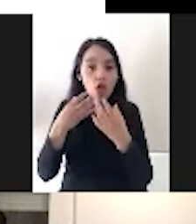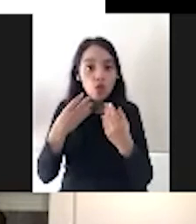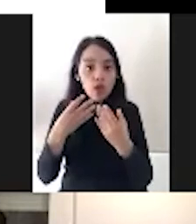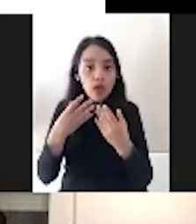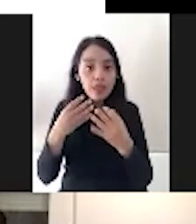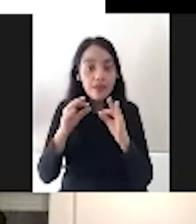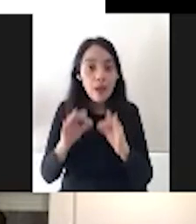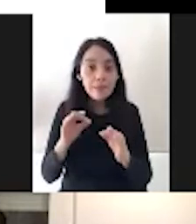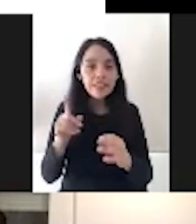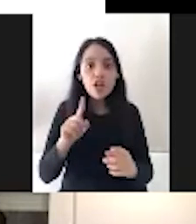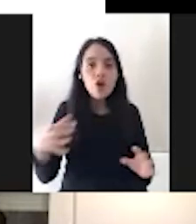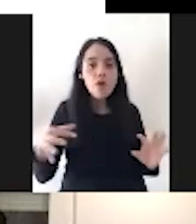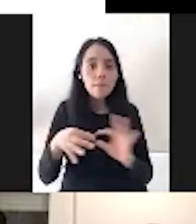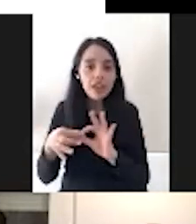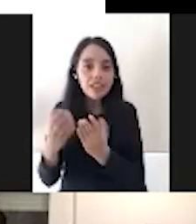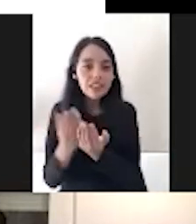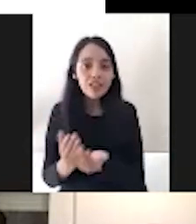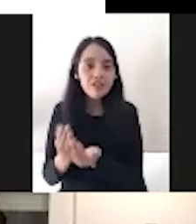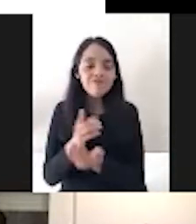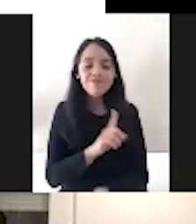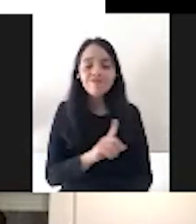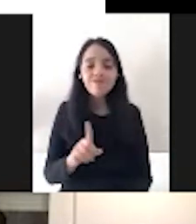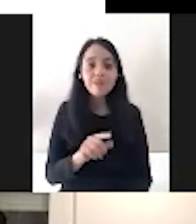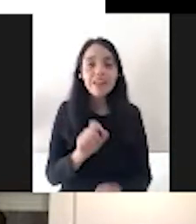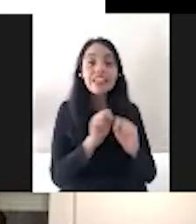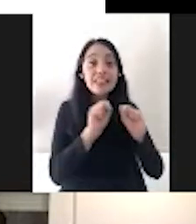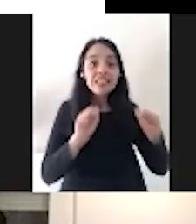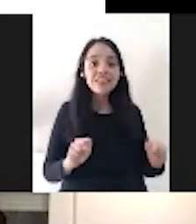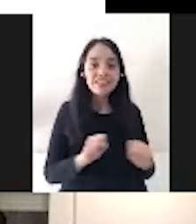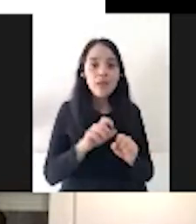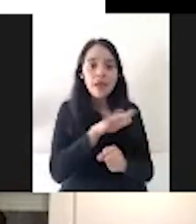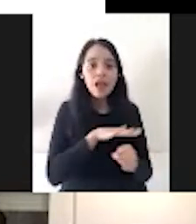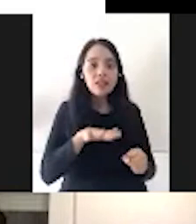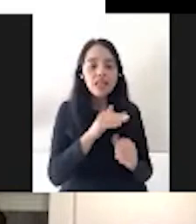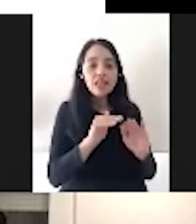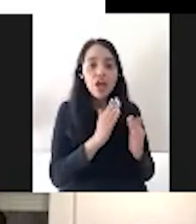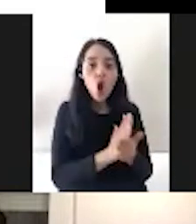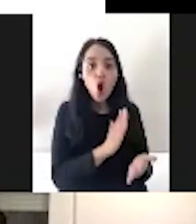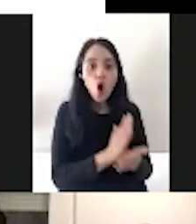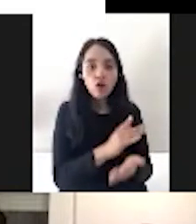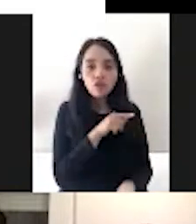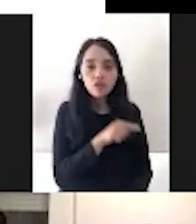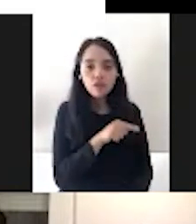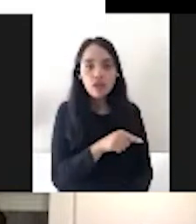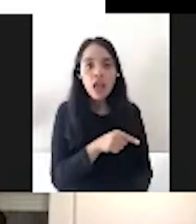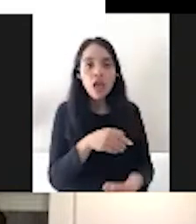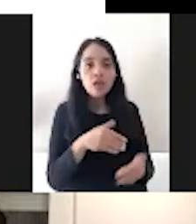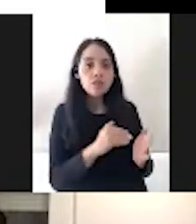inherente al estudiante, sino que son los sistemas, el colegio, el sistema educativo, la arquitectura,